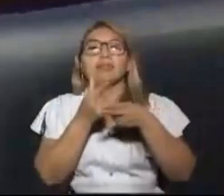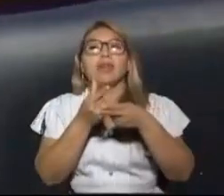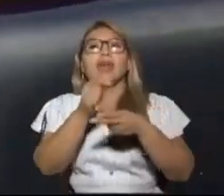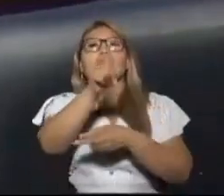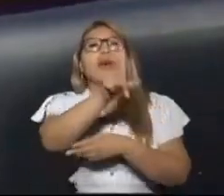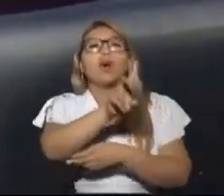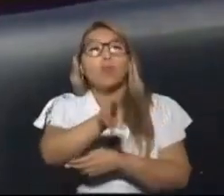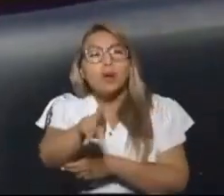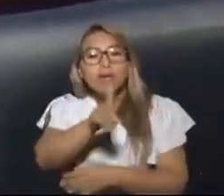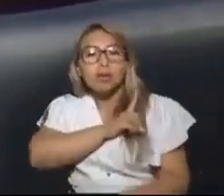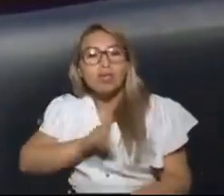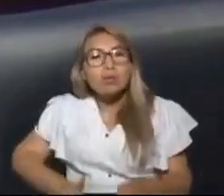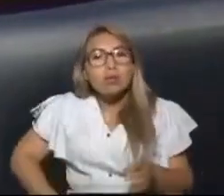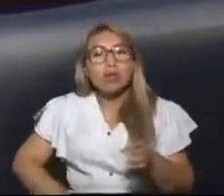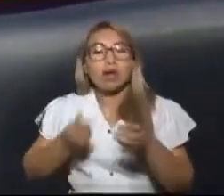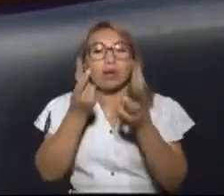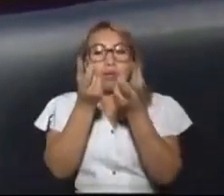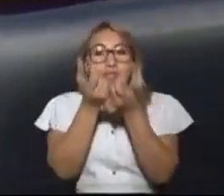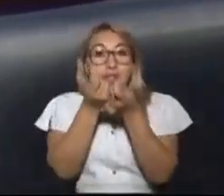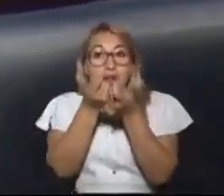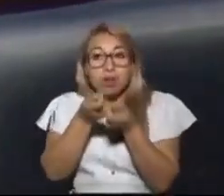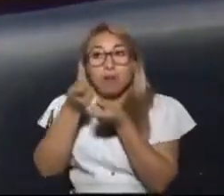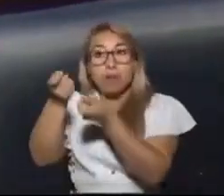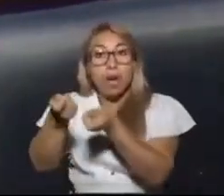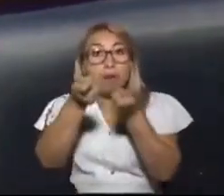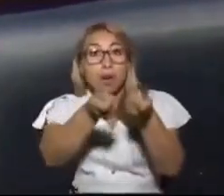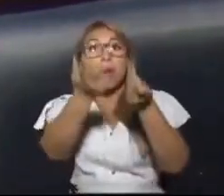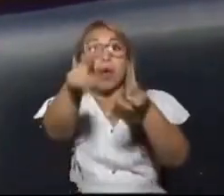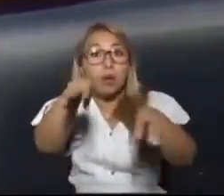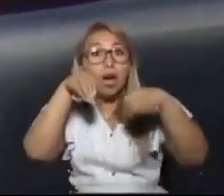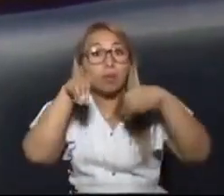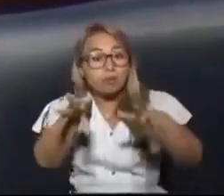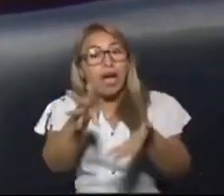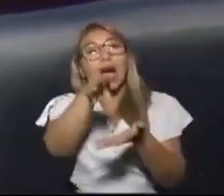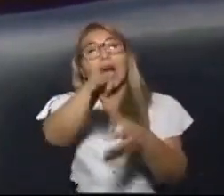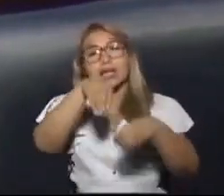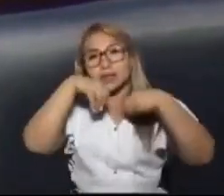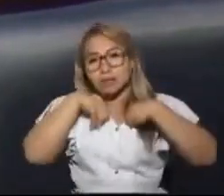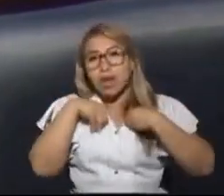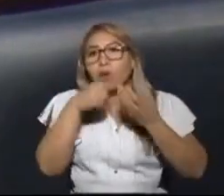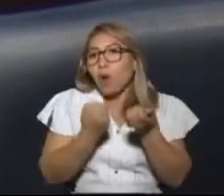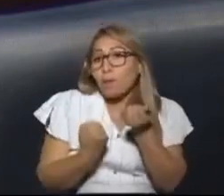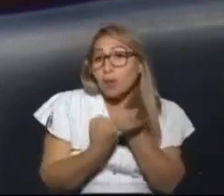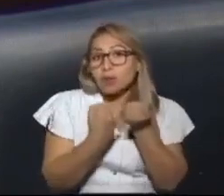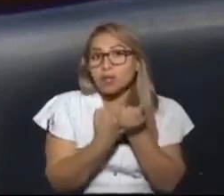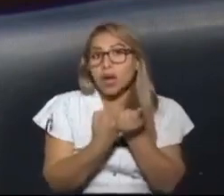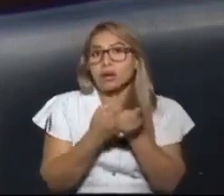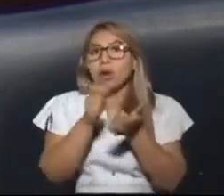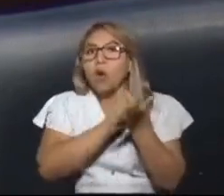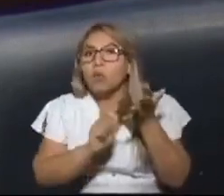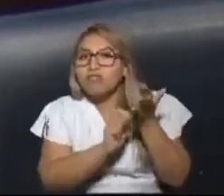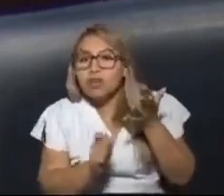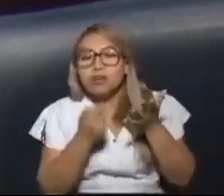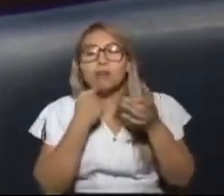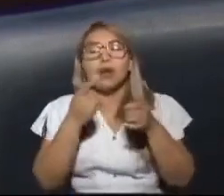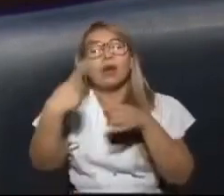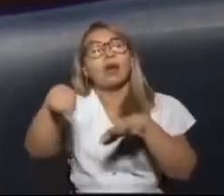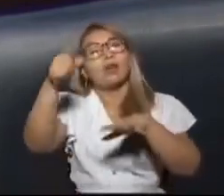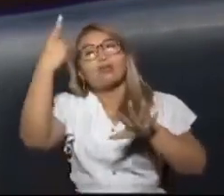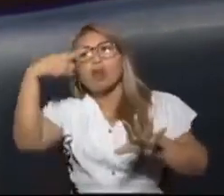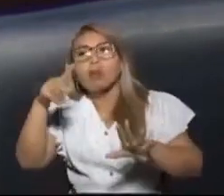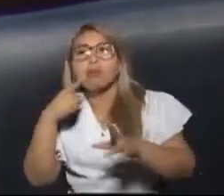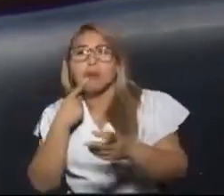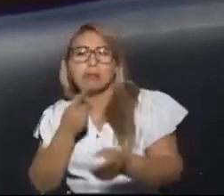algún diputado o a alguien de gobierno, para que así se den las especulaciones y los bochinches en la calle, que